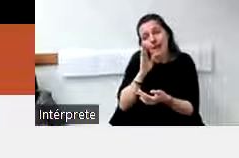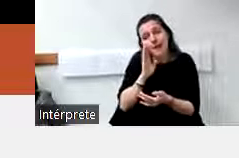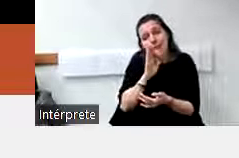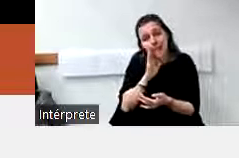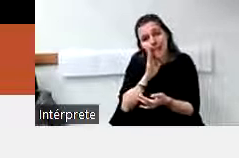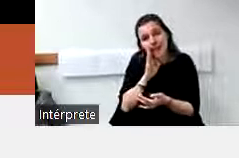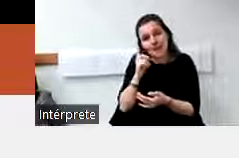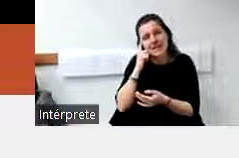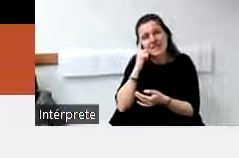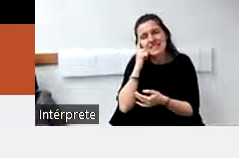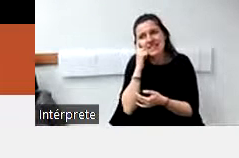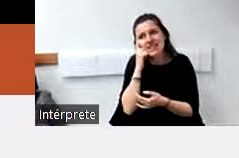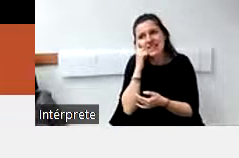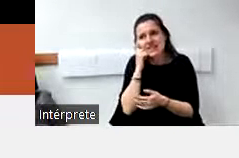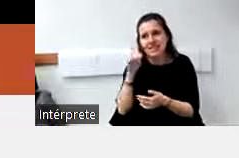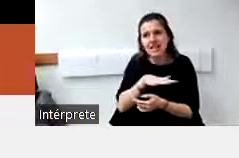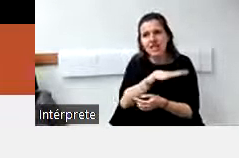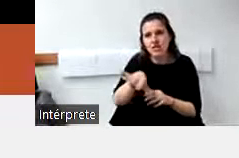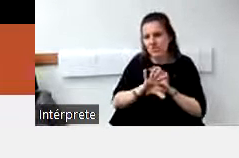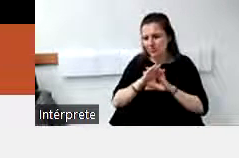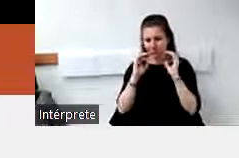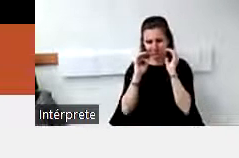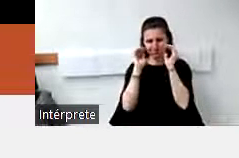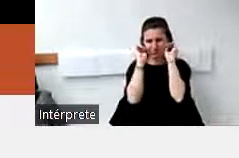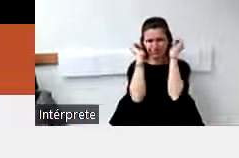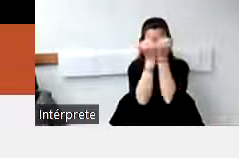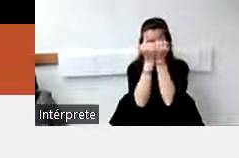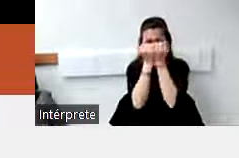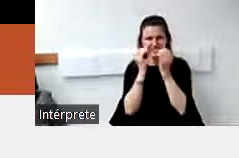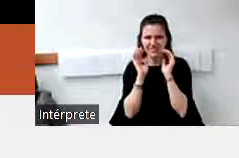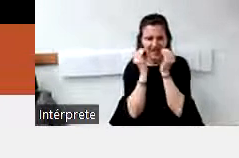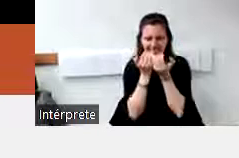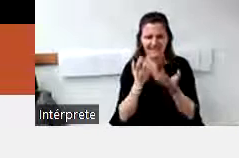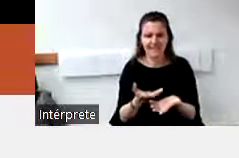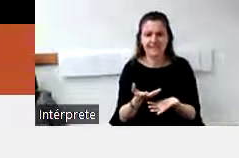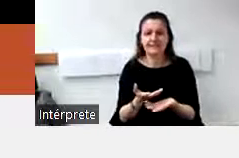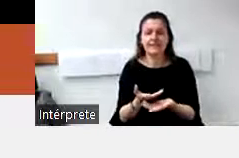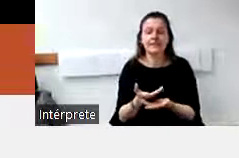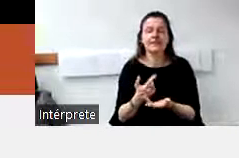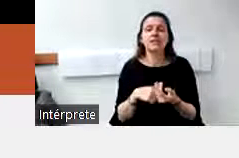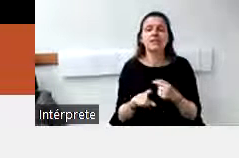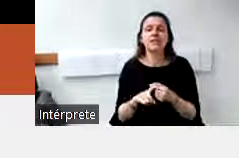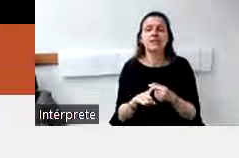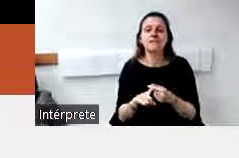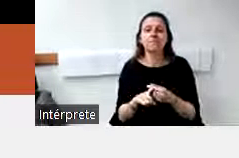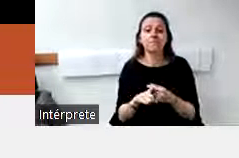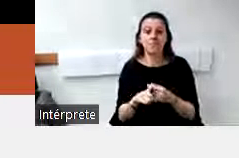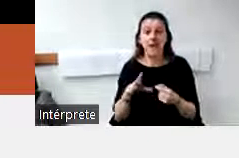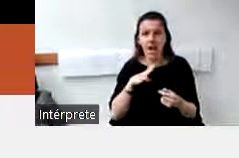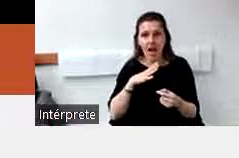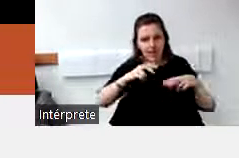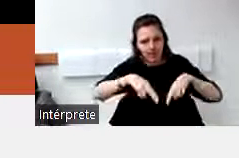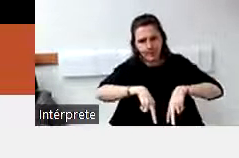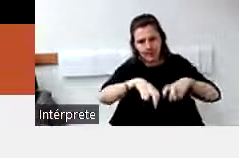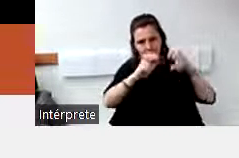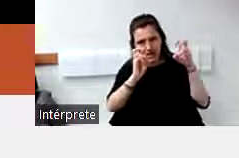de sensibilidad. Yo les quería decir que en un estudio que podemos compartir sobre jóvenes con discapacidad realizado a